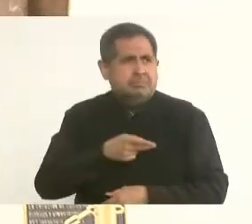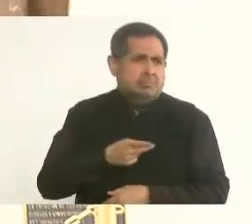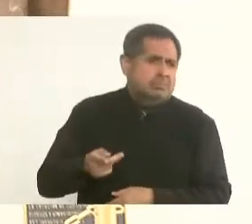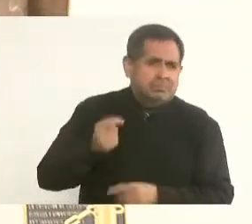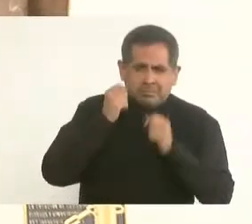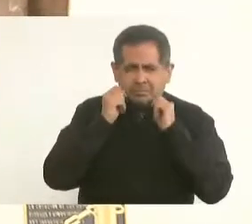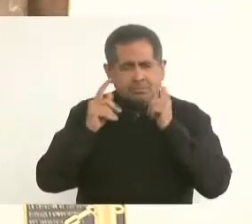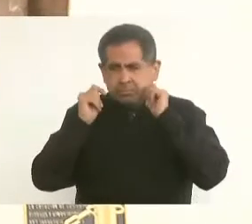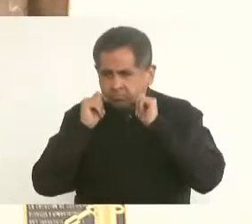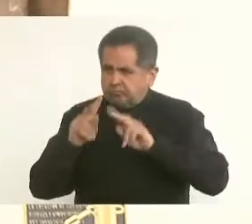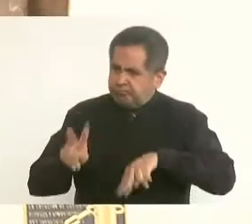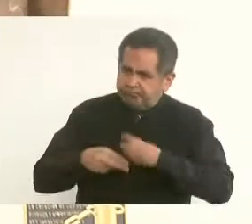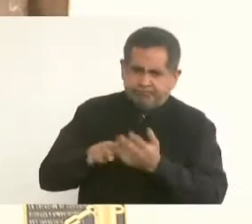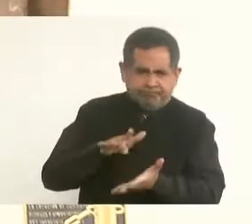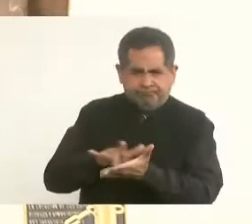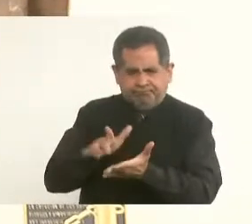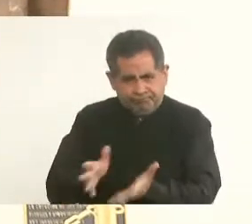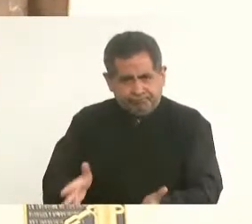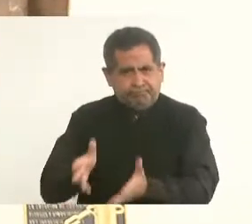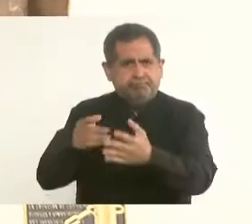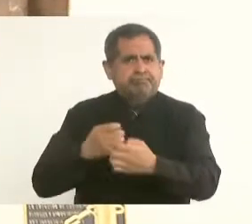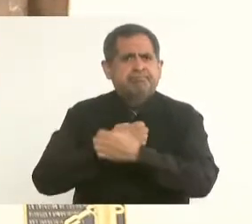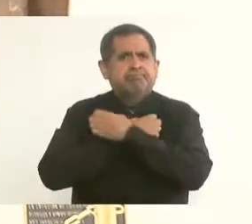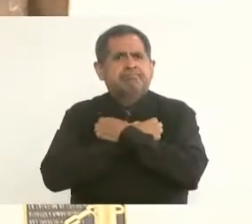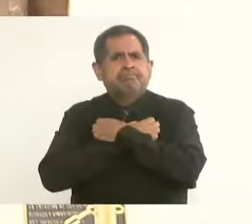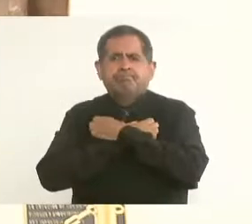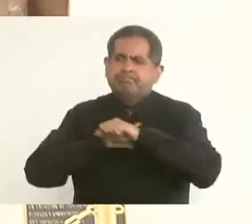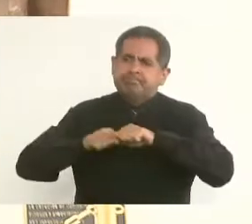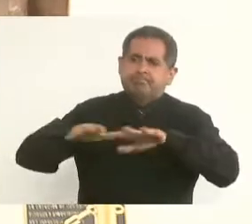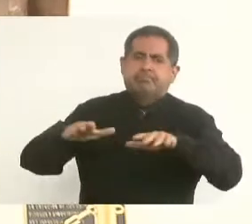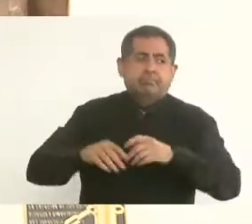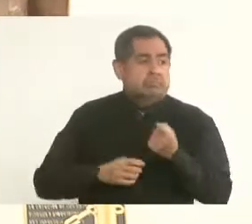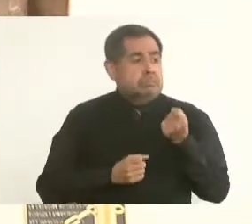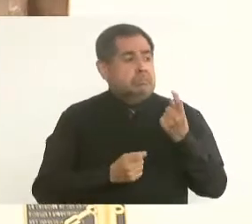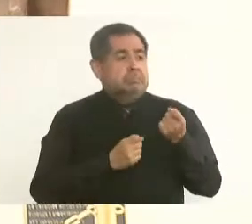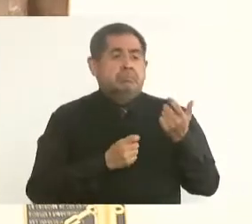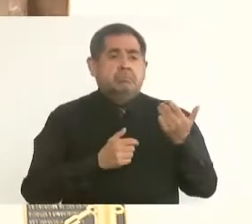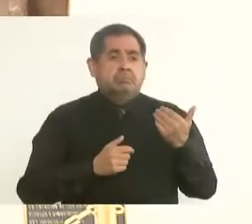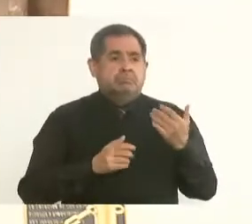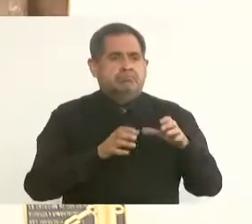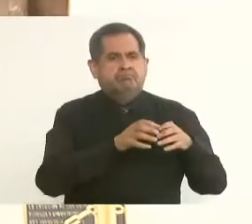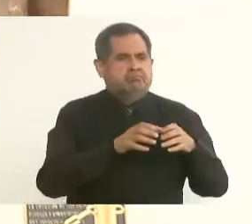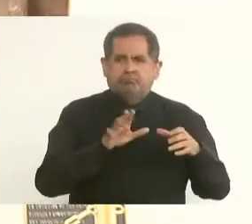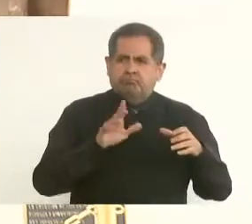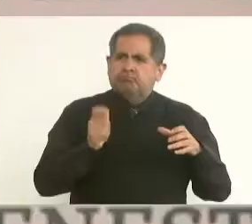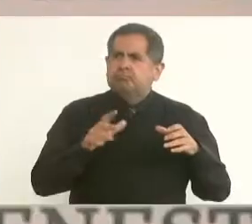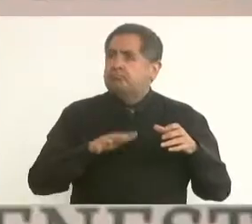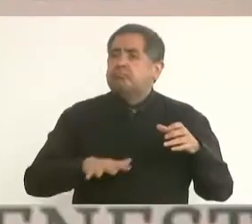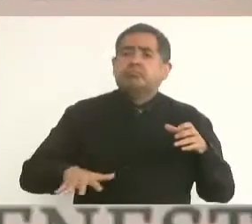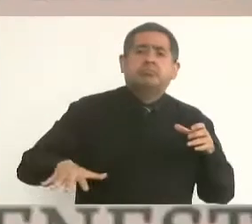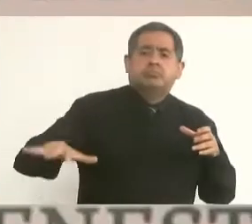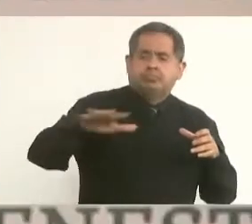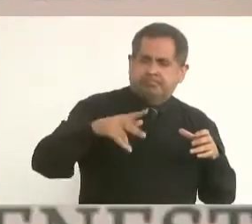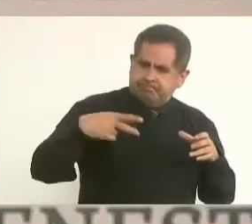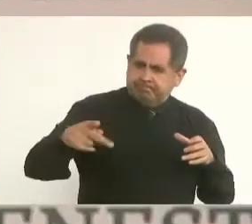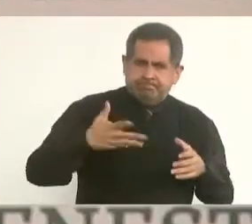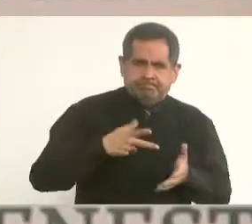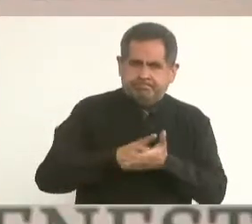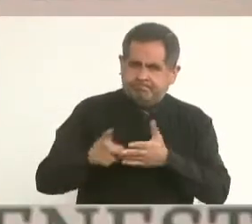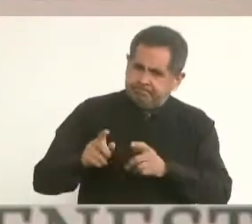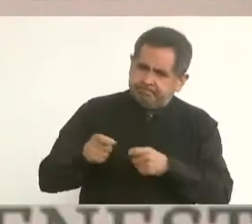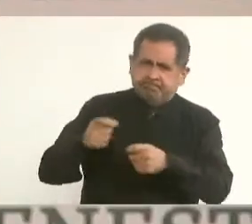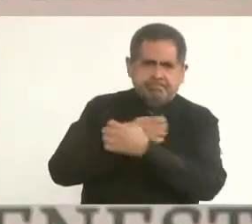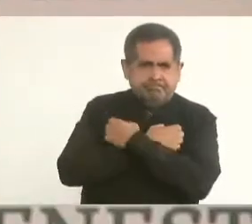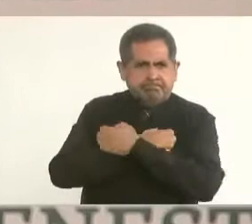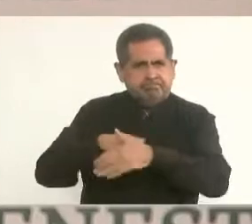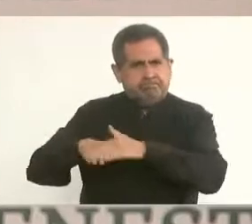de los padres, que la educación no sea un privilegio, sino un derecho de nuestro pueblo. Nos